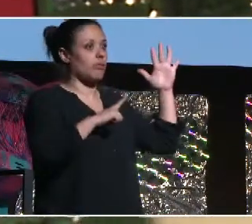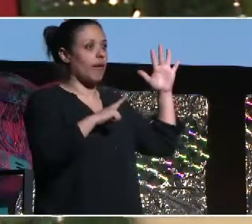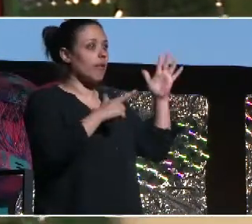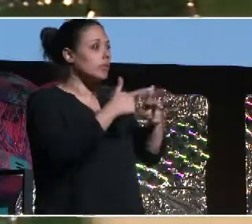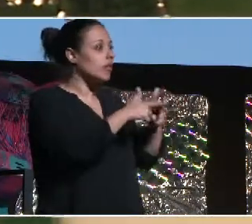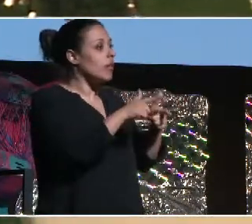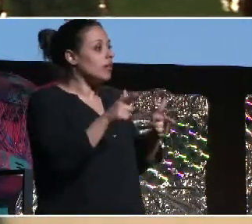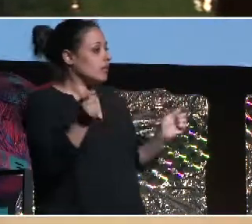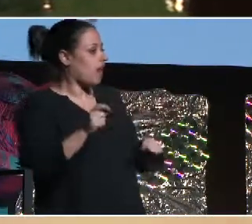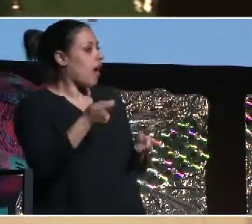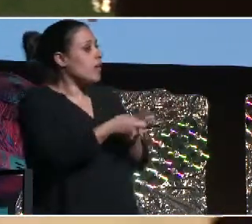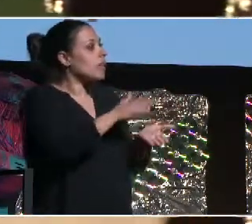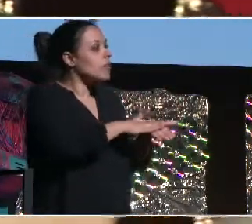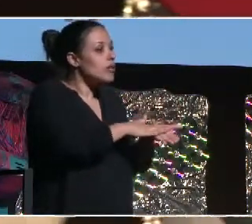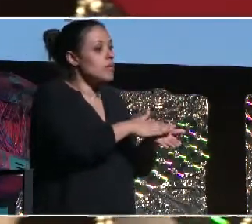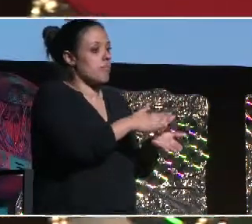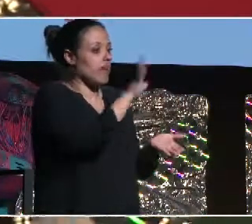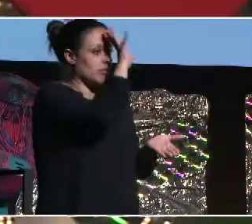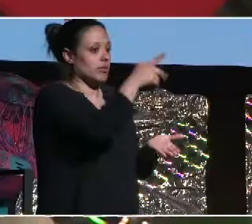a la ciudadanía.